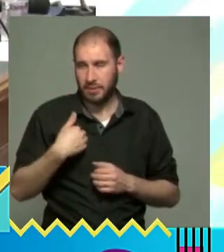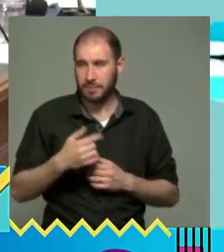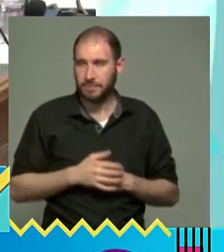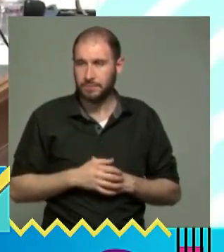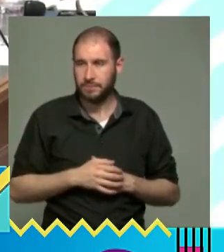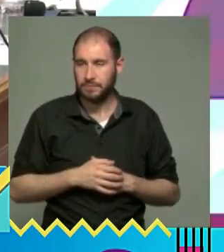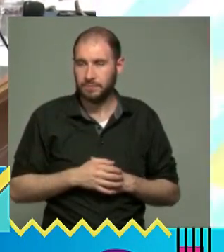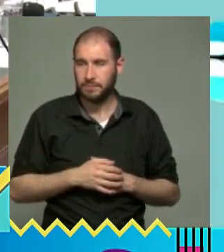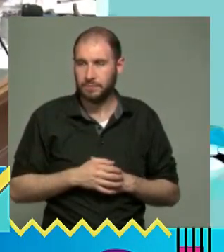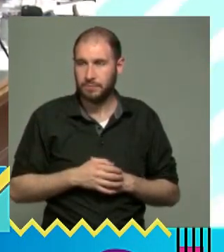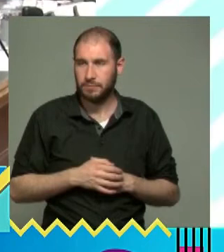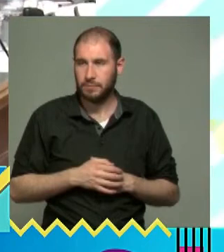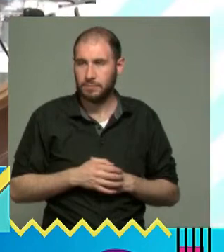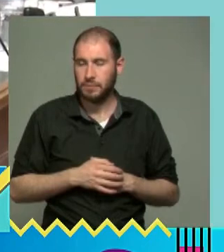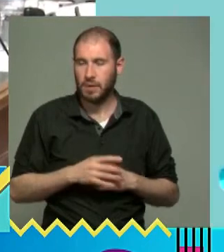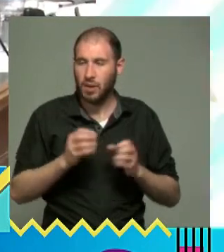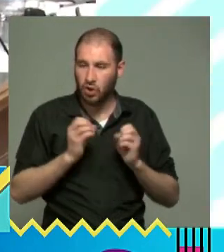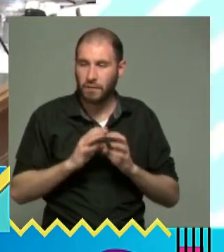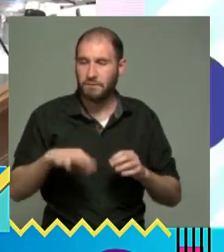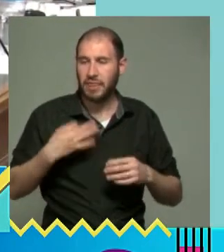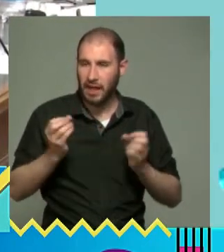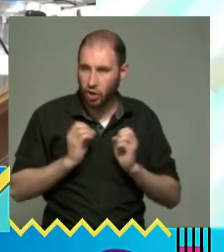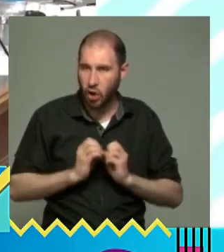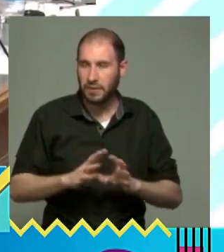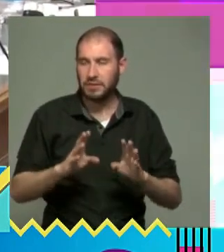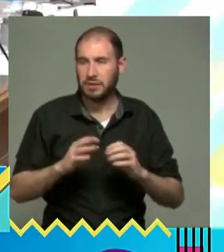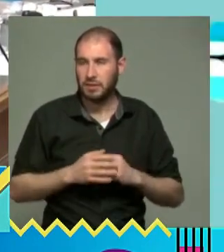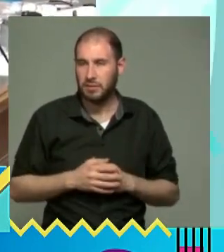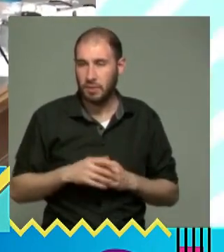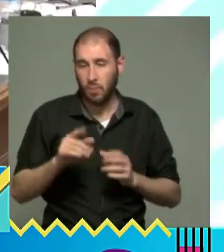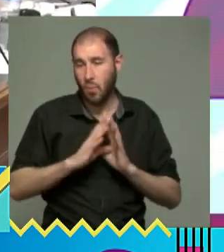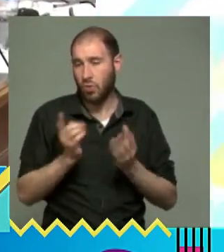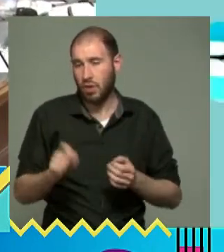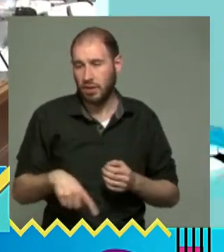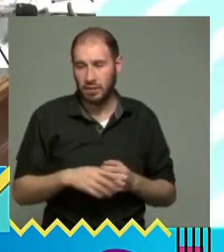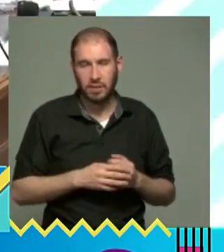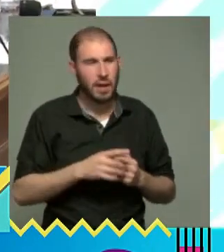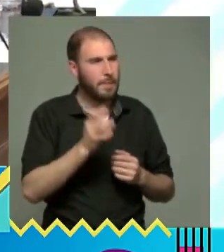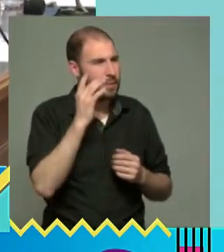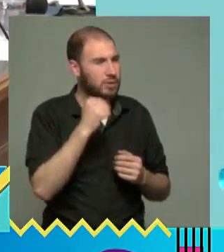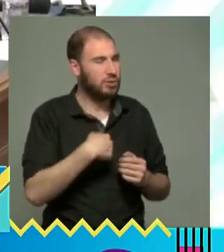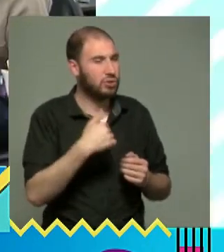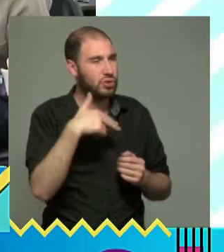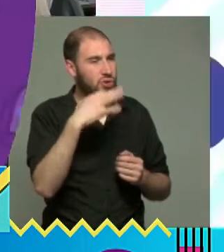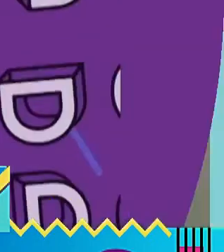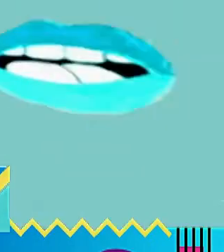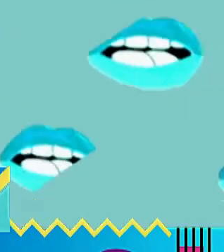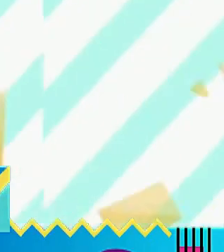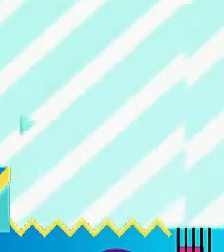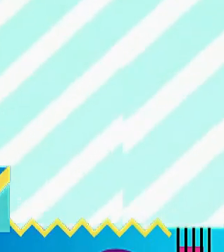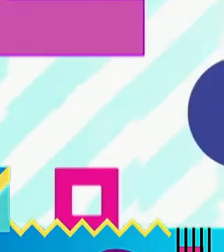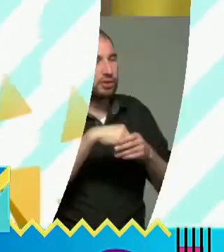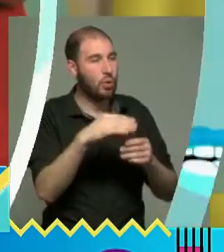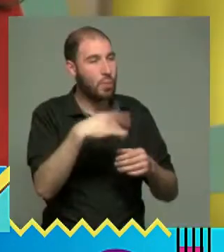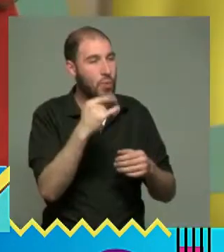que se comienza una vida en este mundo. Bien. Ana, discúlpame, soy Noelia Montero de Mumala.